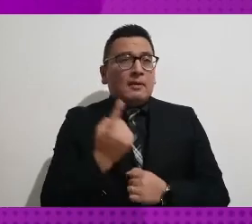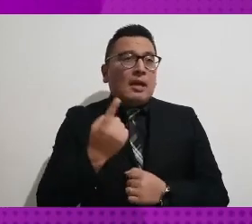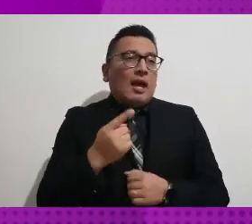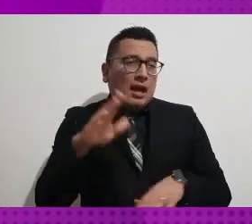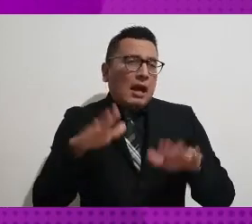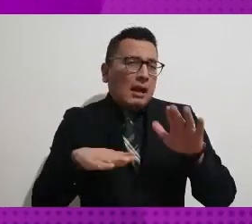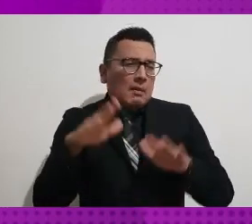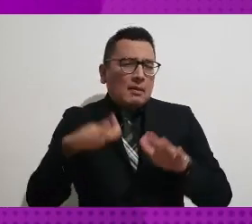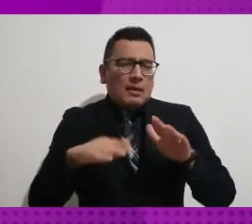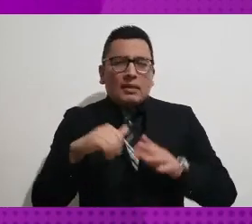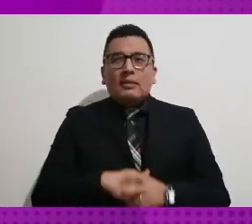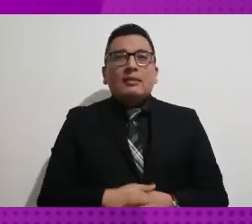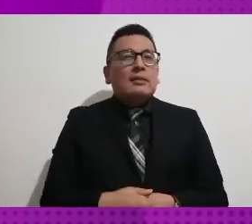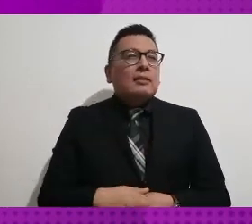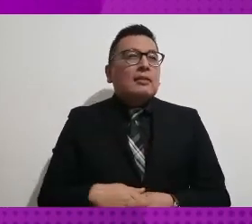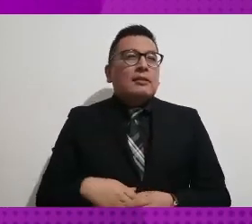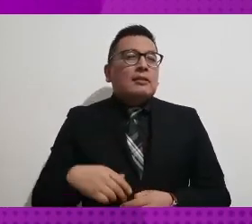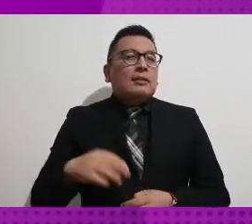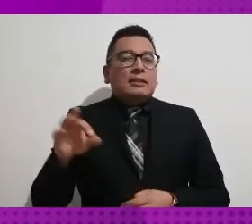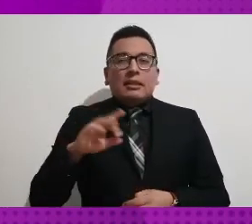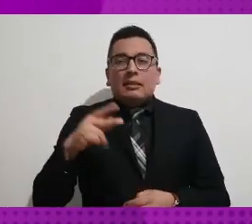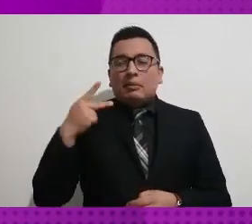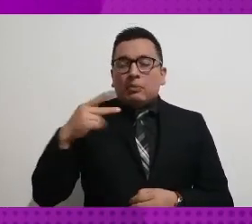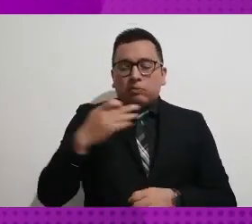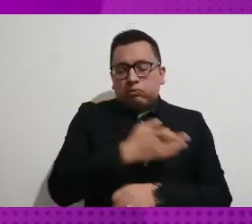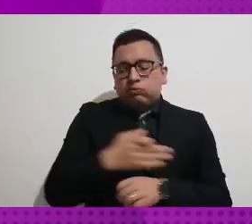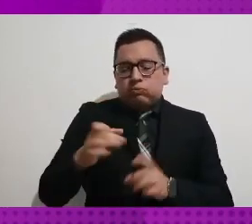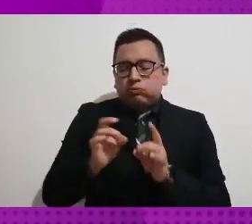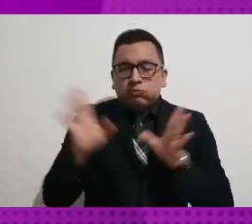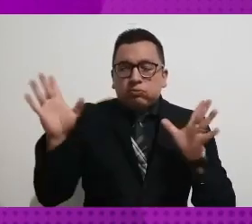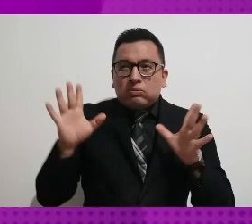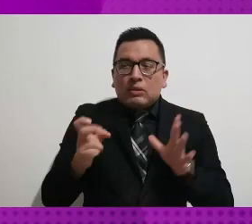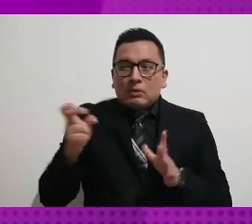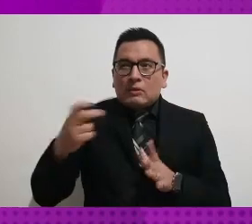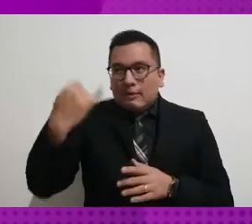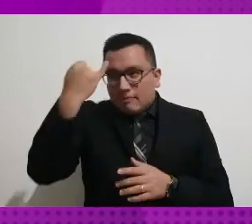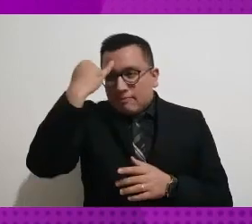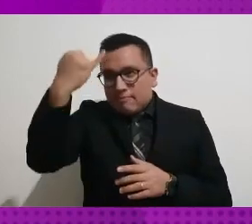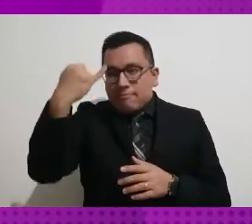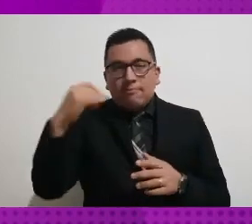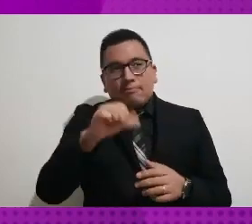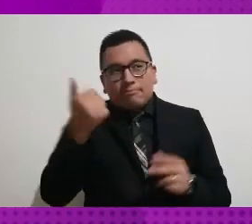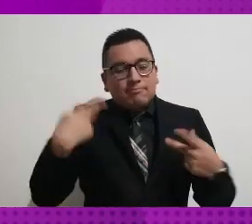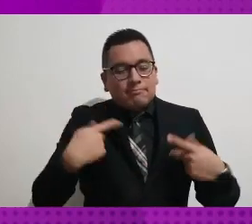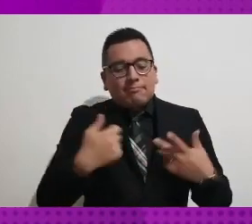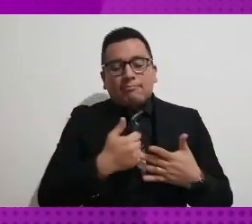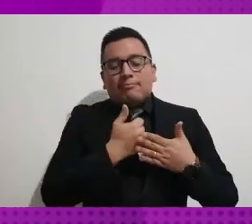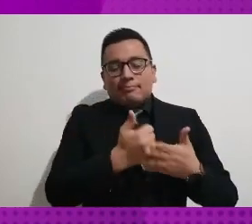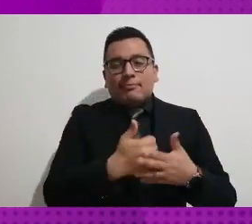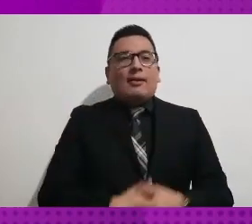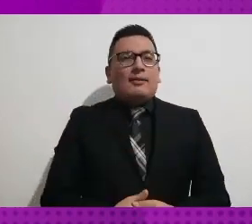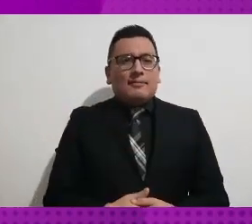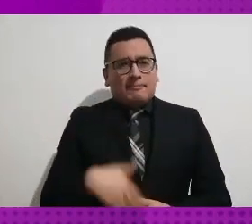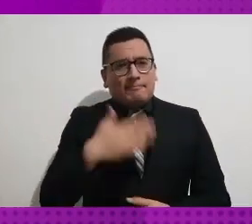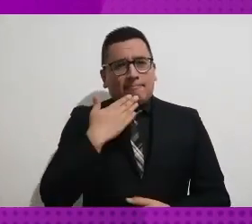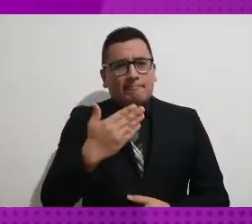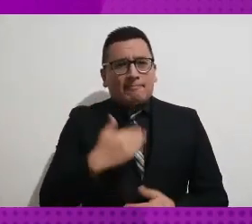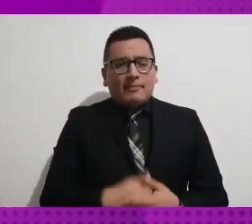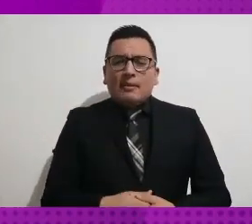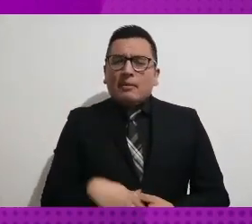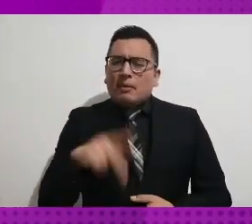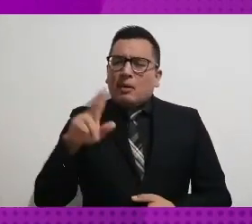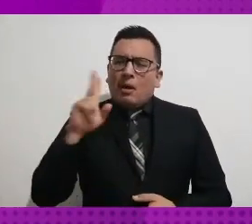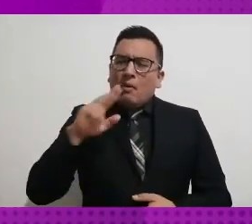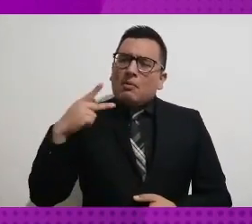necesidades prácticas en la familia las que impulsan ese tipo de acciones. En ese sentido, me gustaría también preguntarle, desde